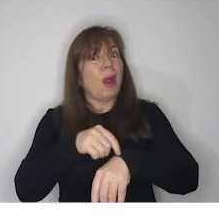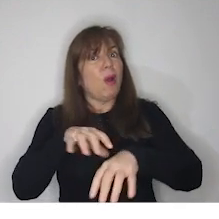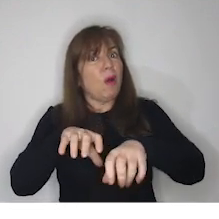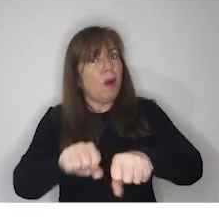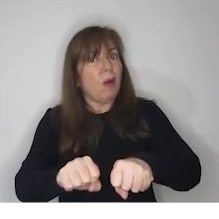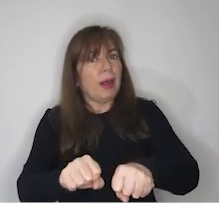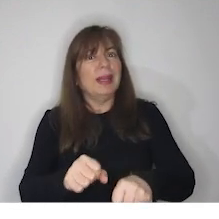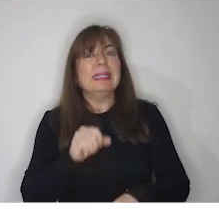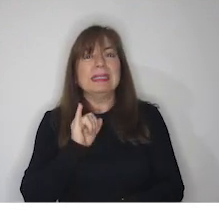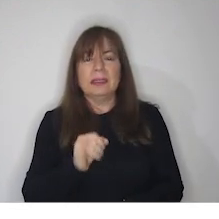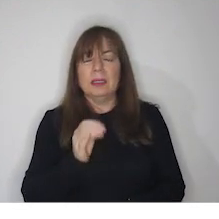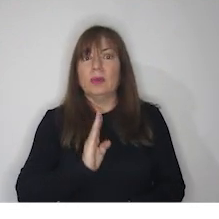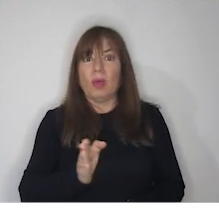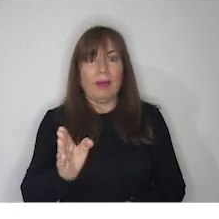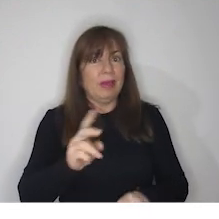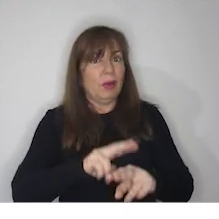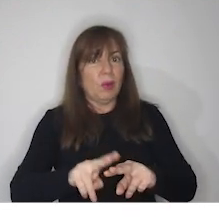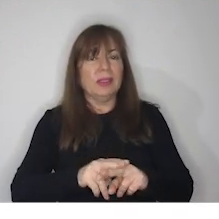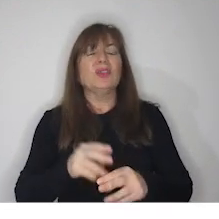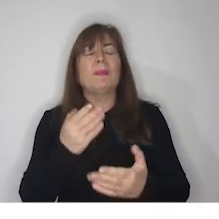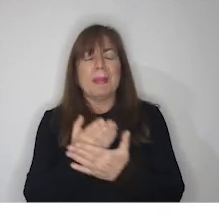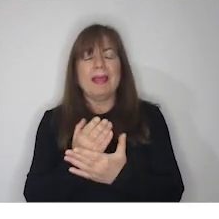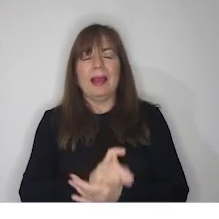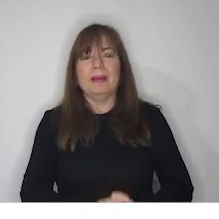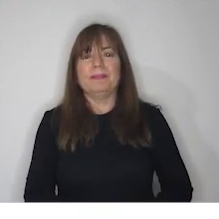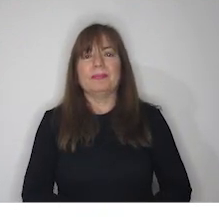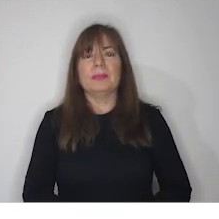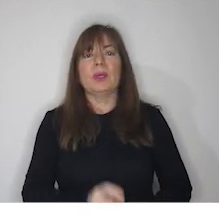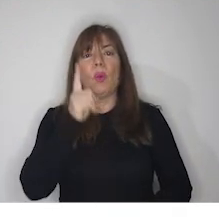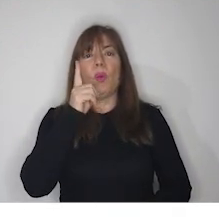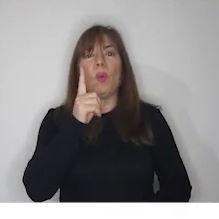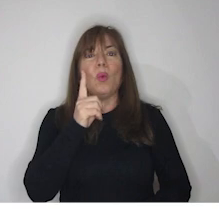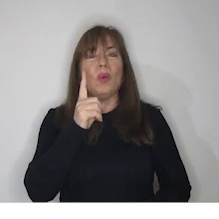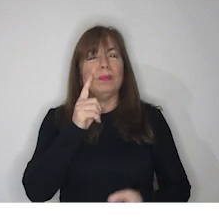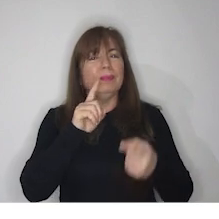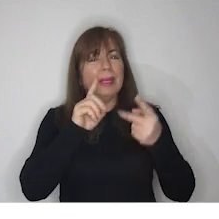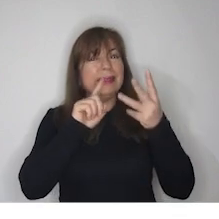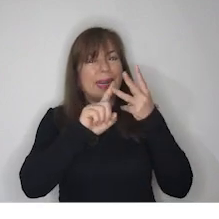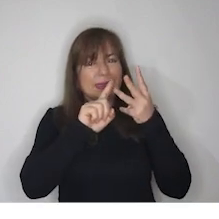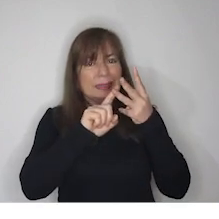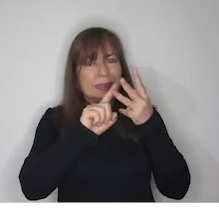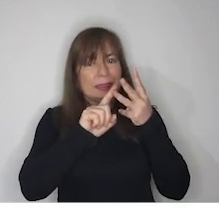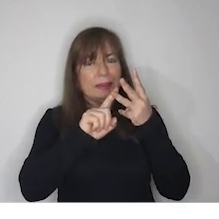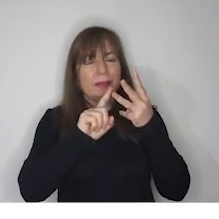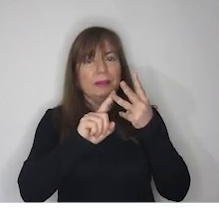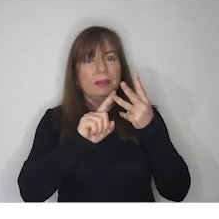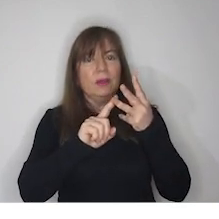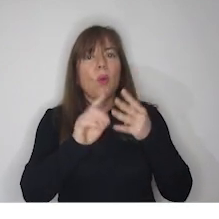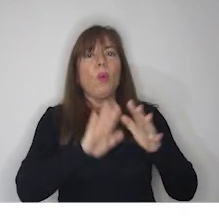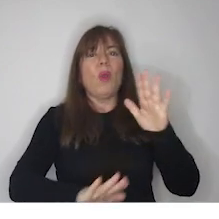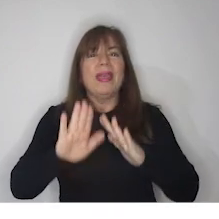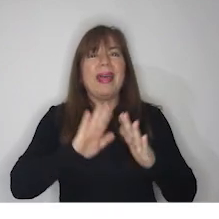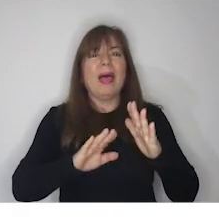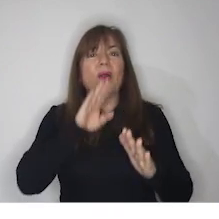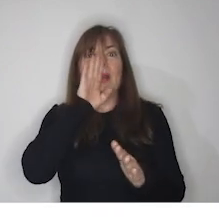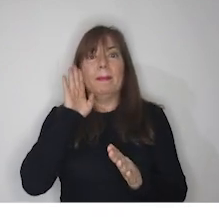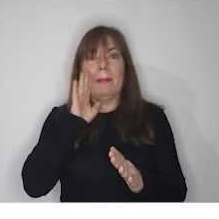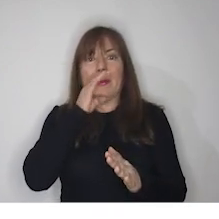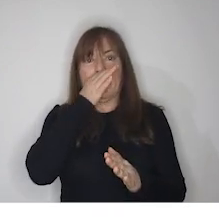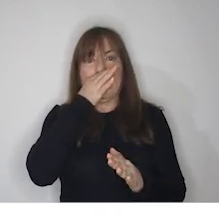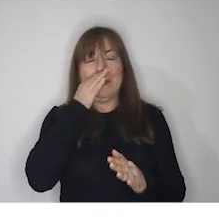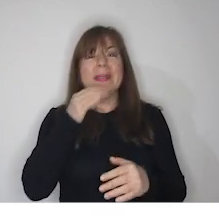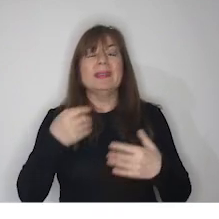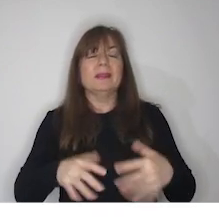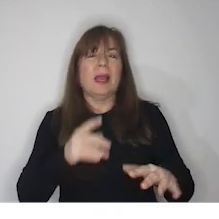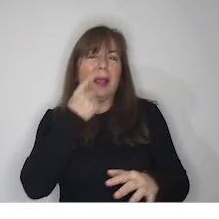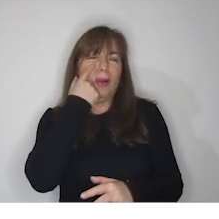has hecho, pídela ya. 1.3 Cuidados de higiene. Los cuidados de la higiene probablemente ya los